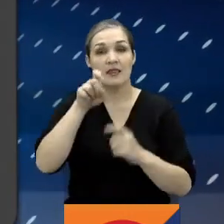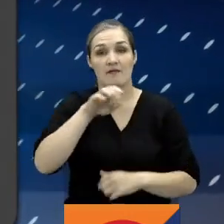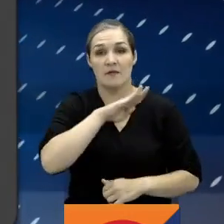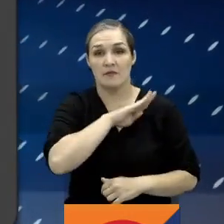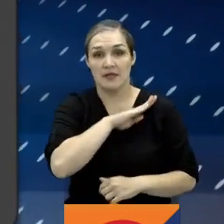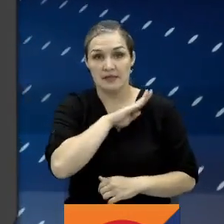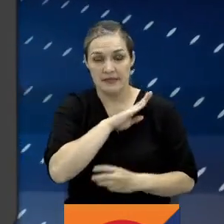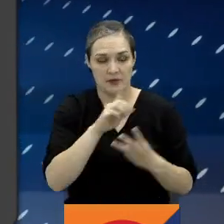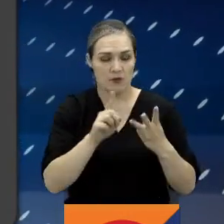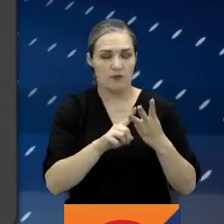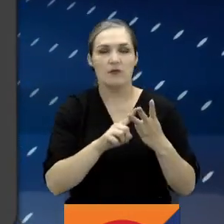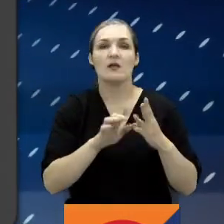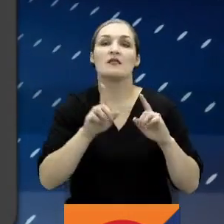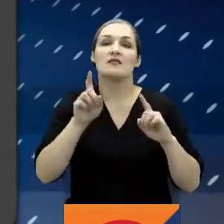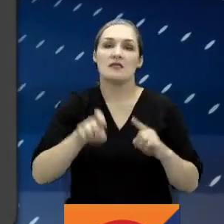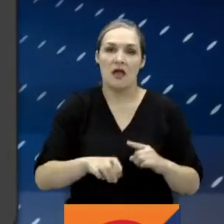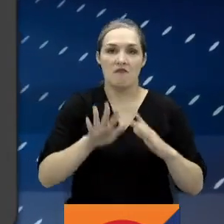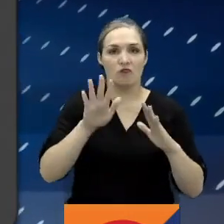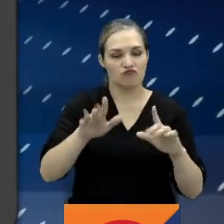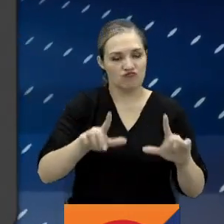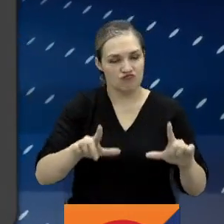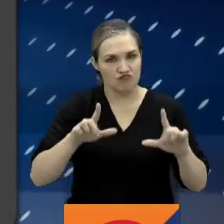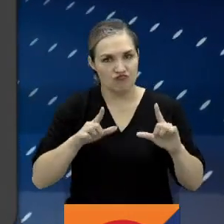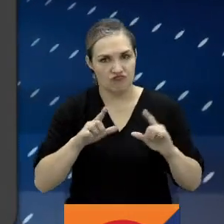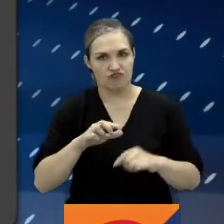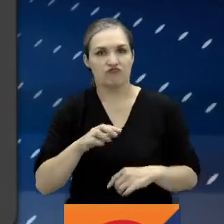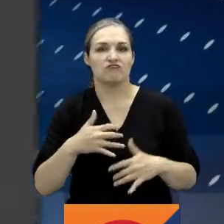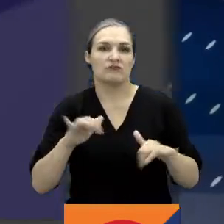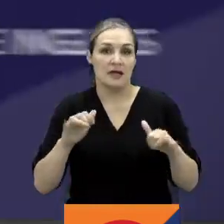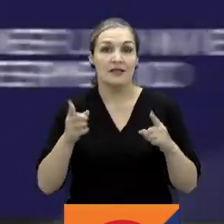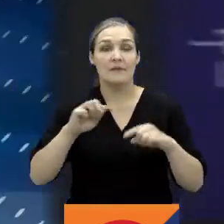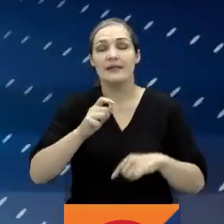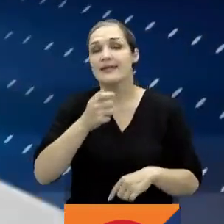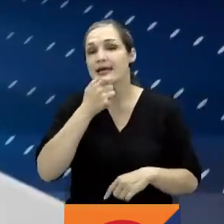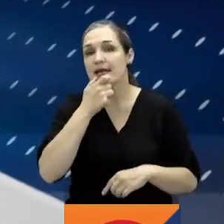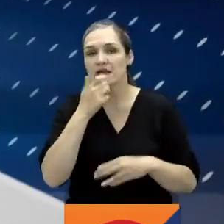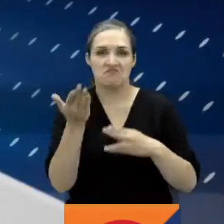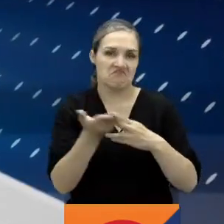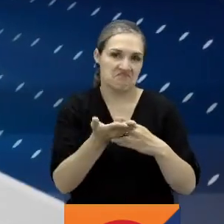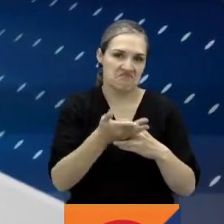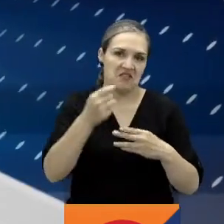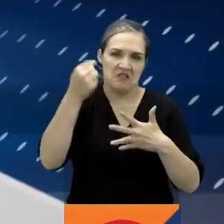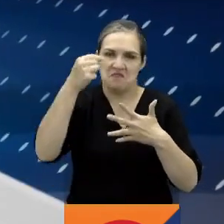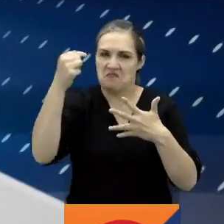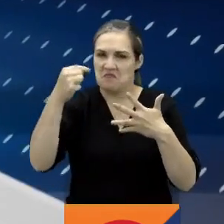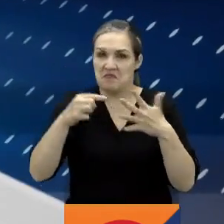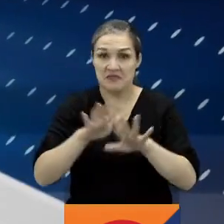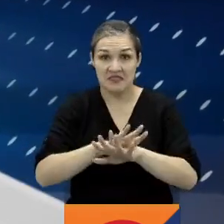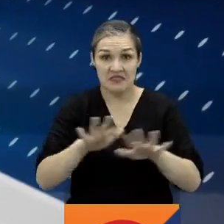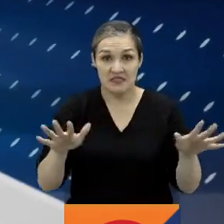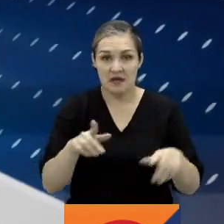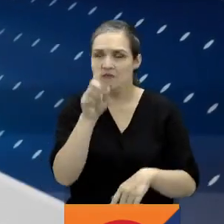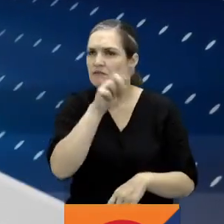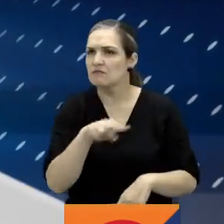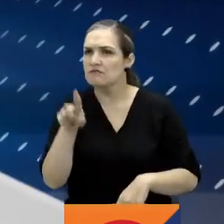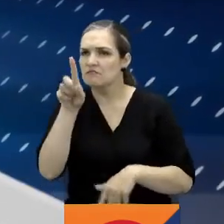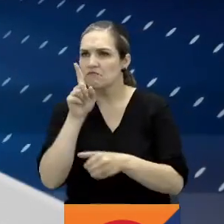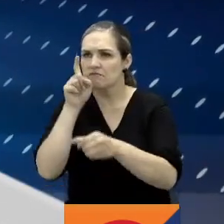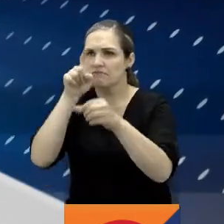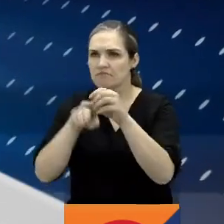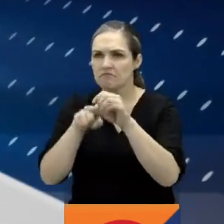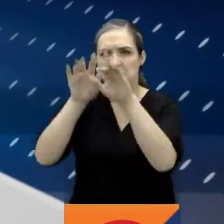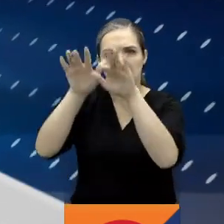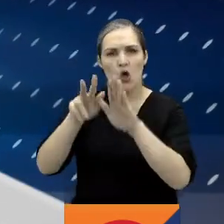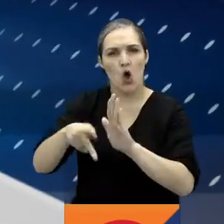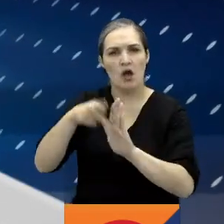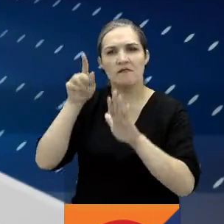bachillerato y educación media, tener un nivel de inglés intermedio, entre otros. Seleccione la pestaña Postularme, inscriba su